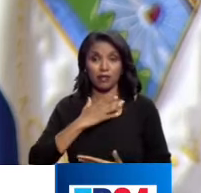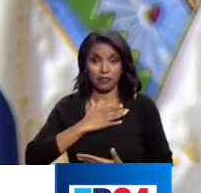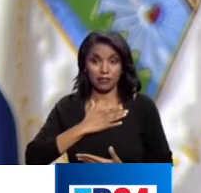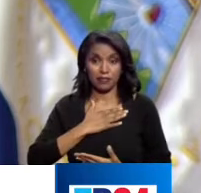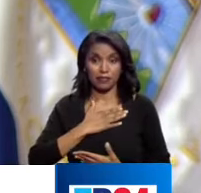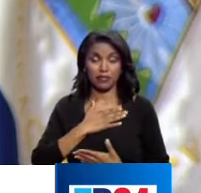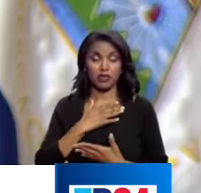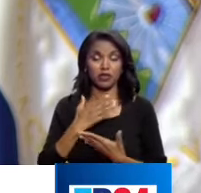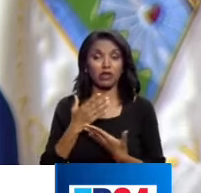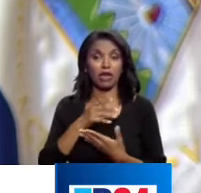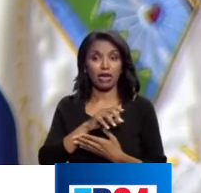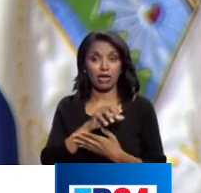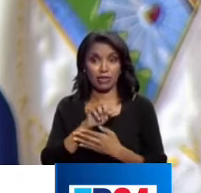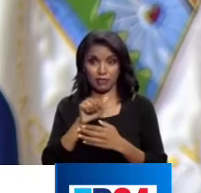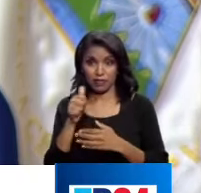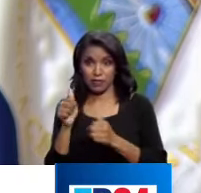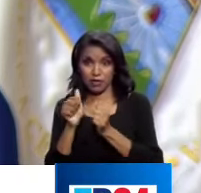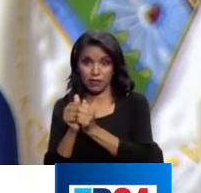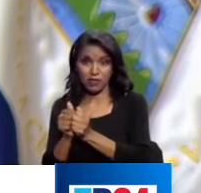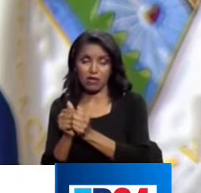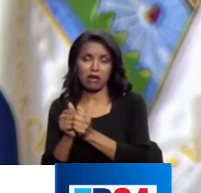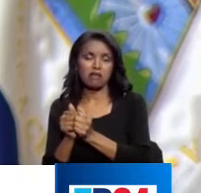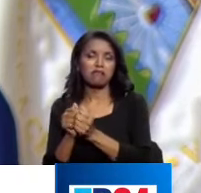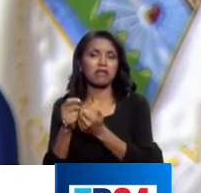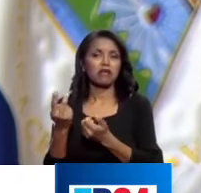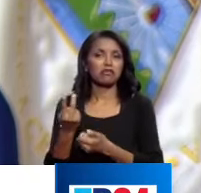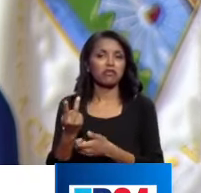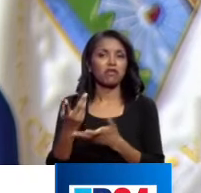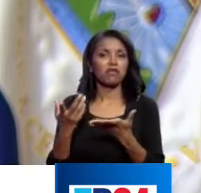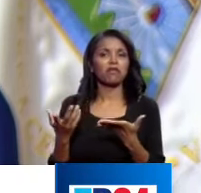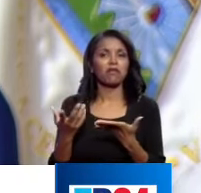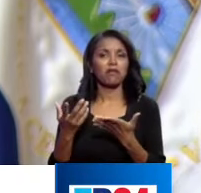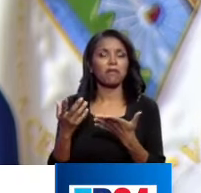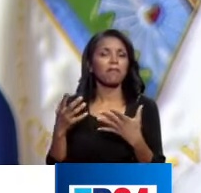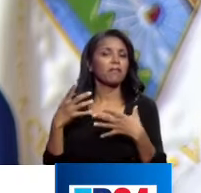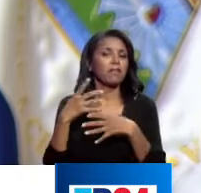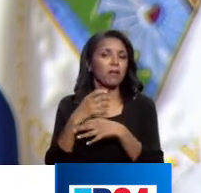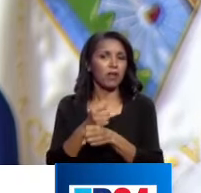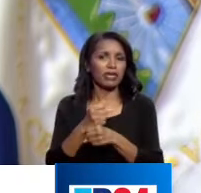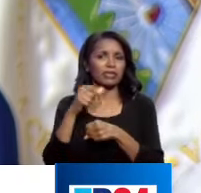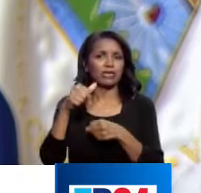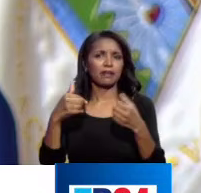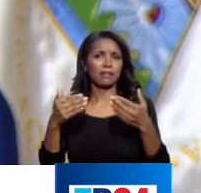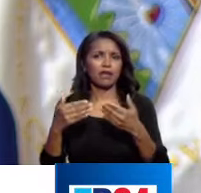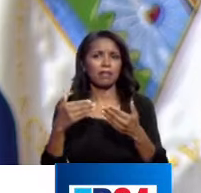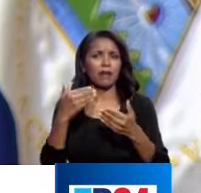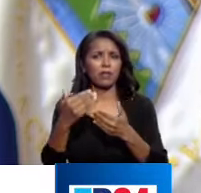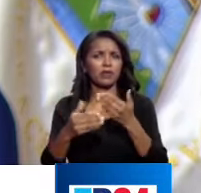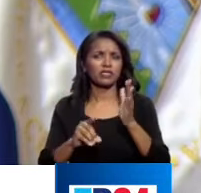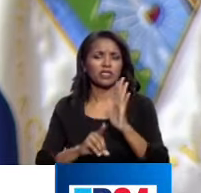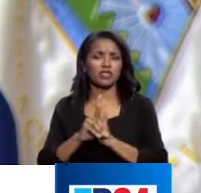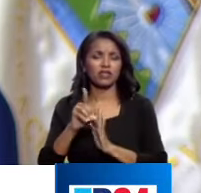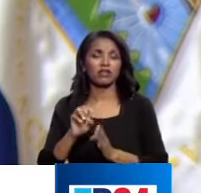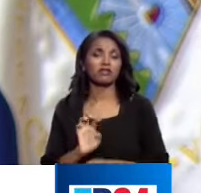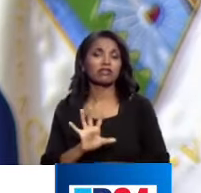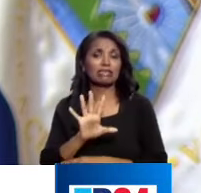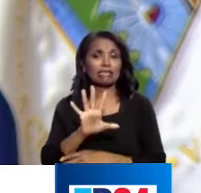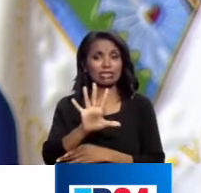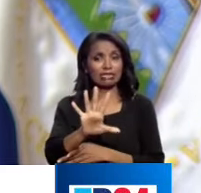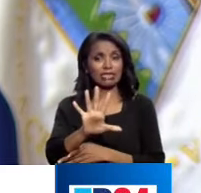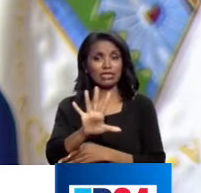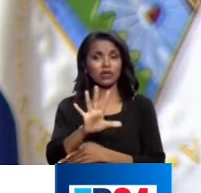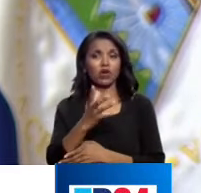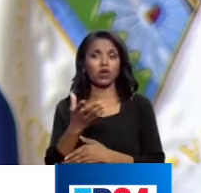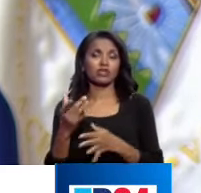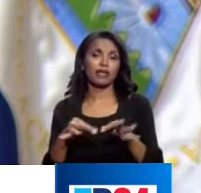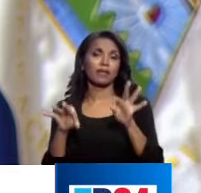trabajo convertirá a Panamá en una potencia turística como debió serlo hace ya muchos años, pero hay 5 áreas básicas en